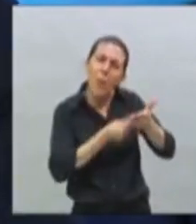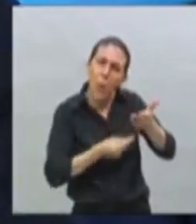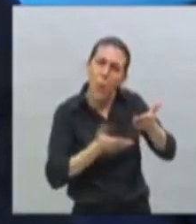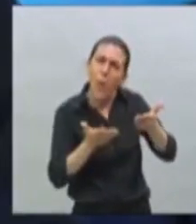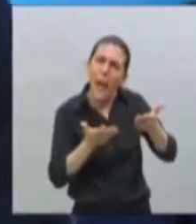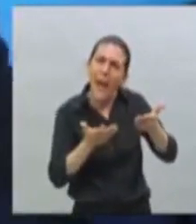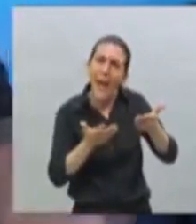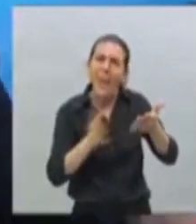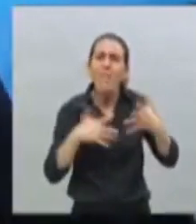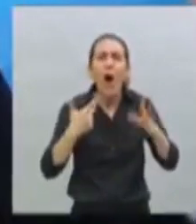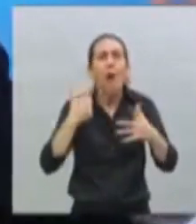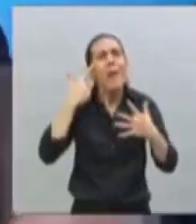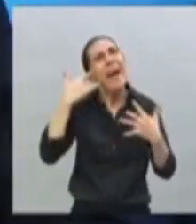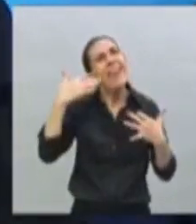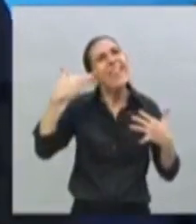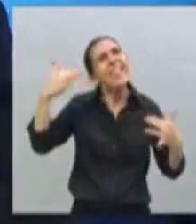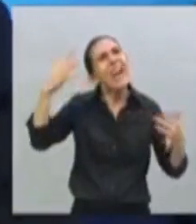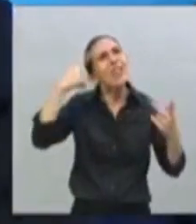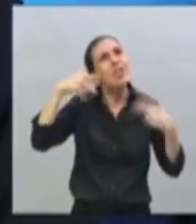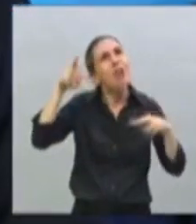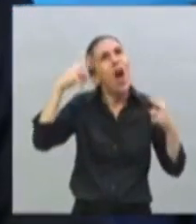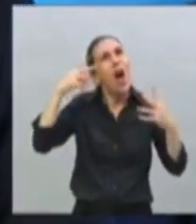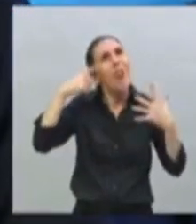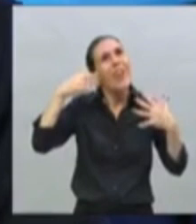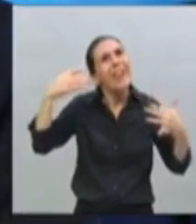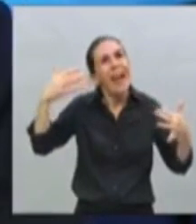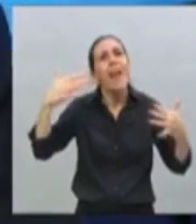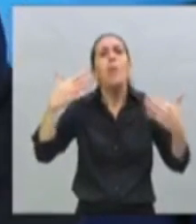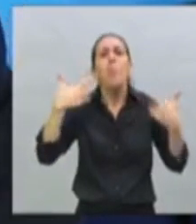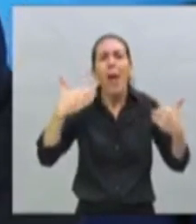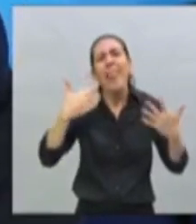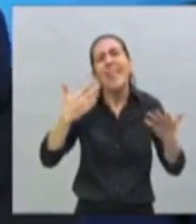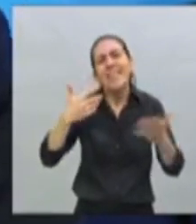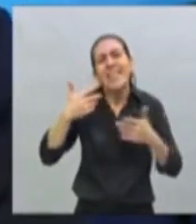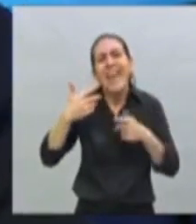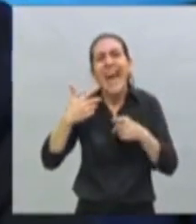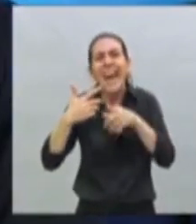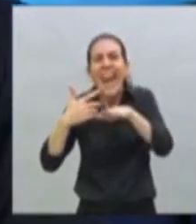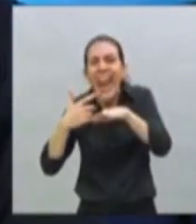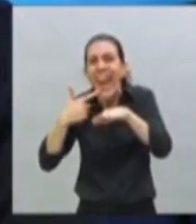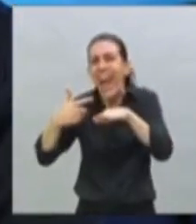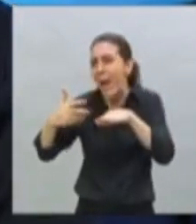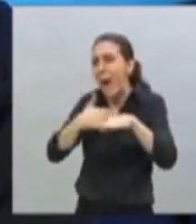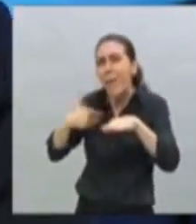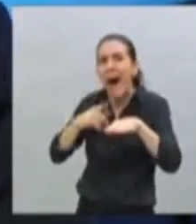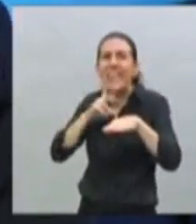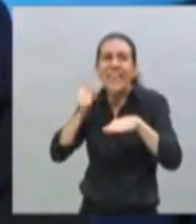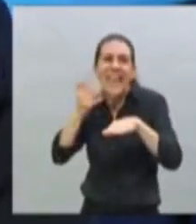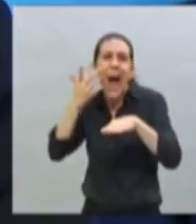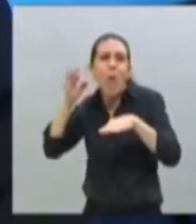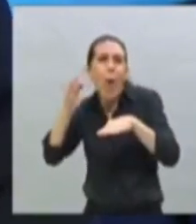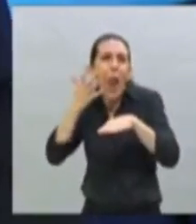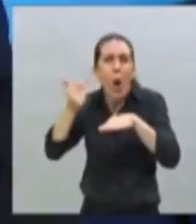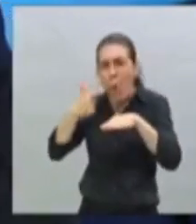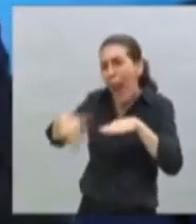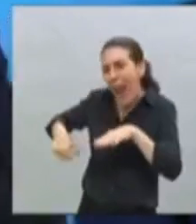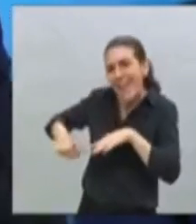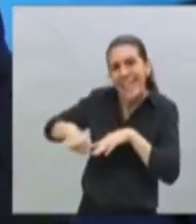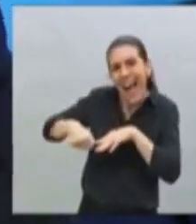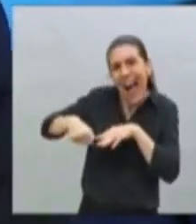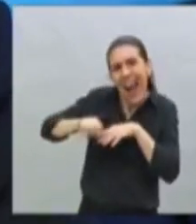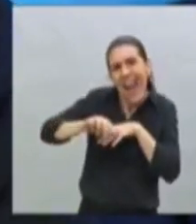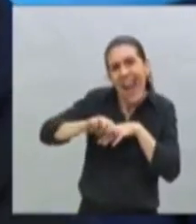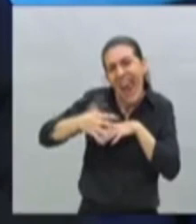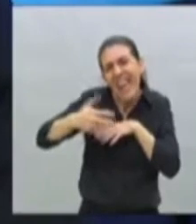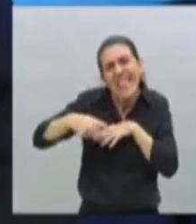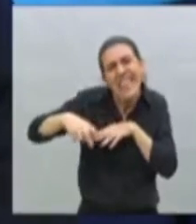llevar el tiempo, más allá de que ahora seguramente vamos a poder dar una vuelta con mamá, con papá, con una tía, con los abuelos, y vamos a salir un ratito